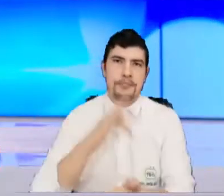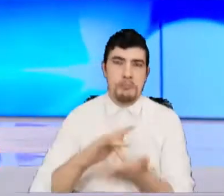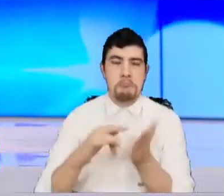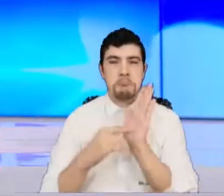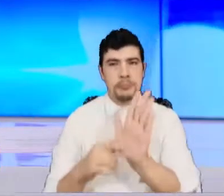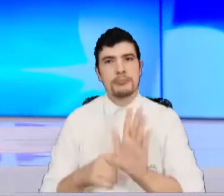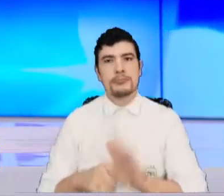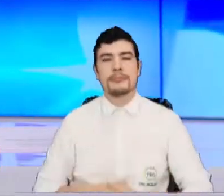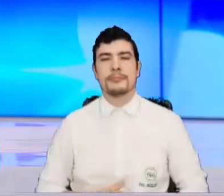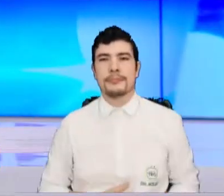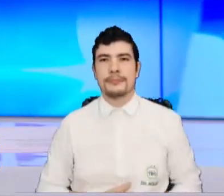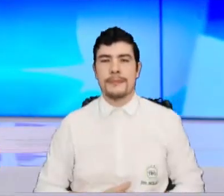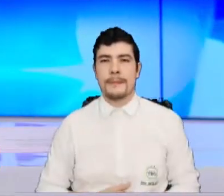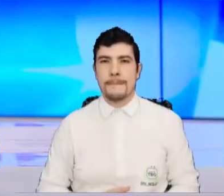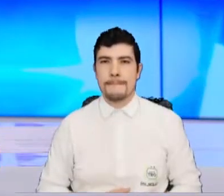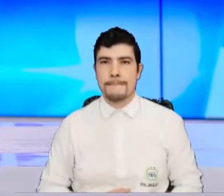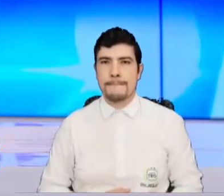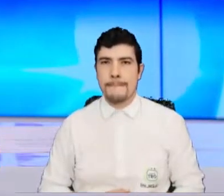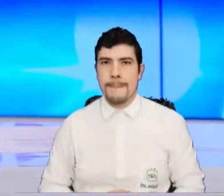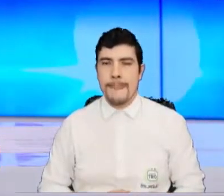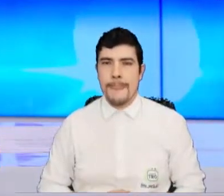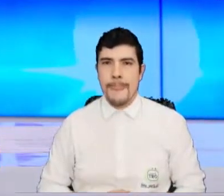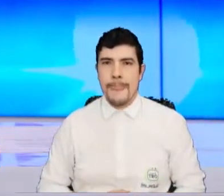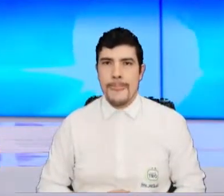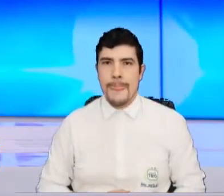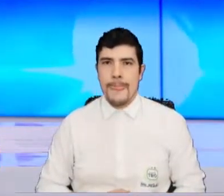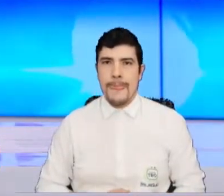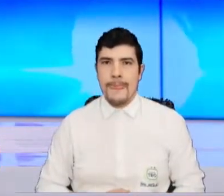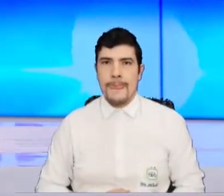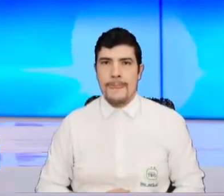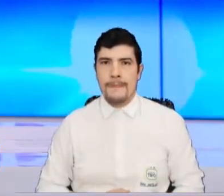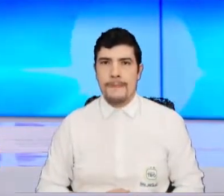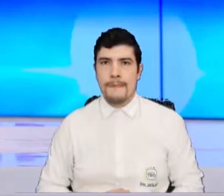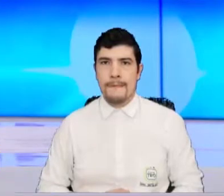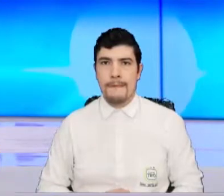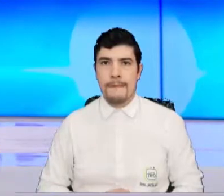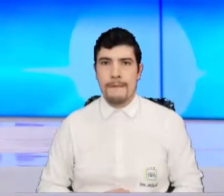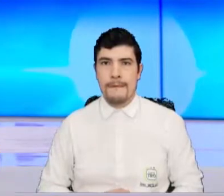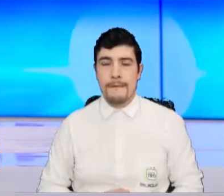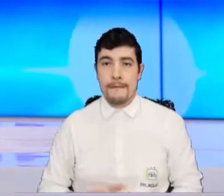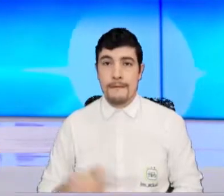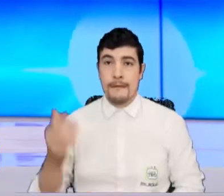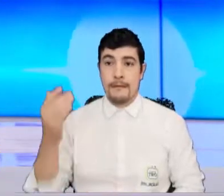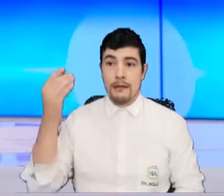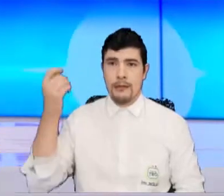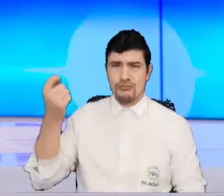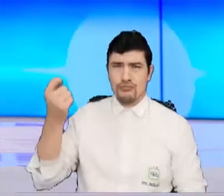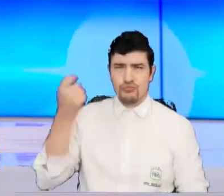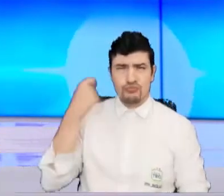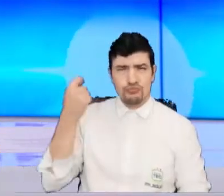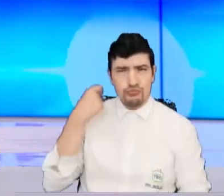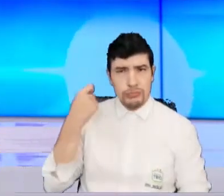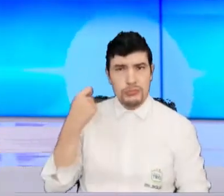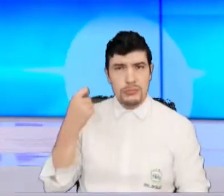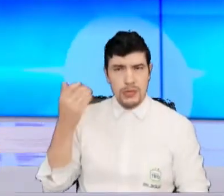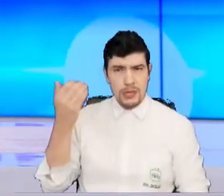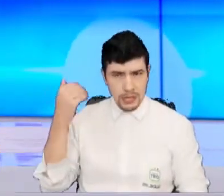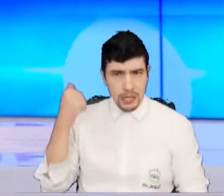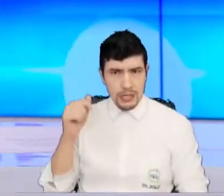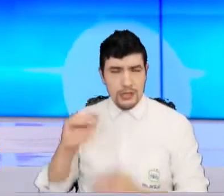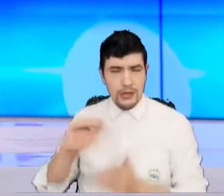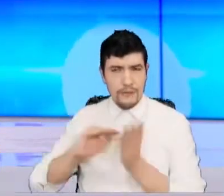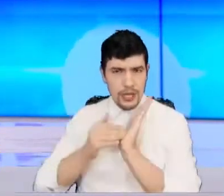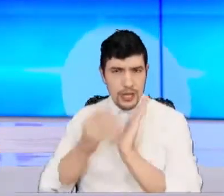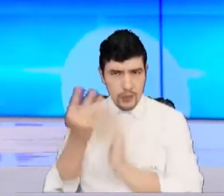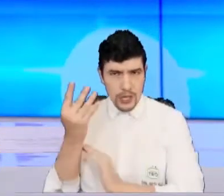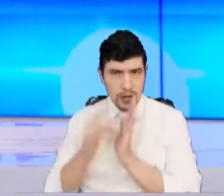La tragedia de perder sus viviendas y de perder todo lo que tenían en el deslizamiento de tierra que se presentó en Florida Blanca el pasado 4 de